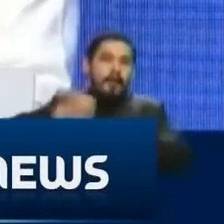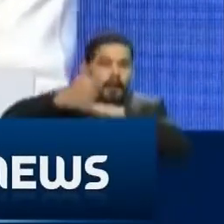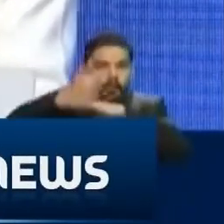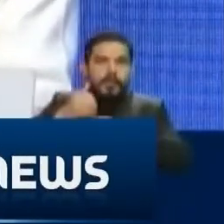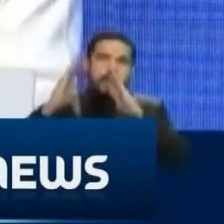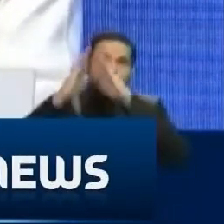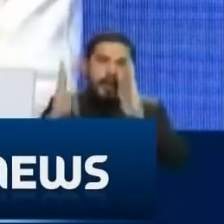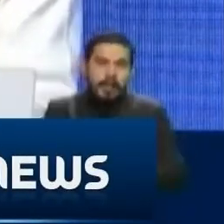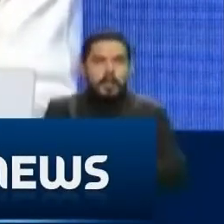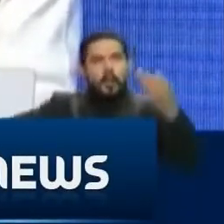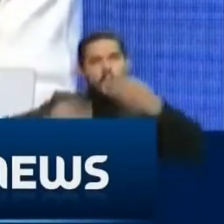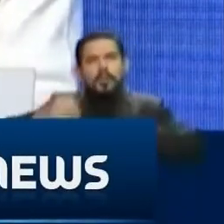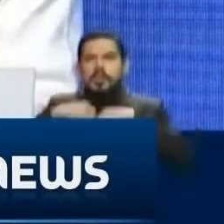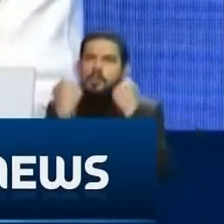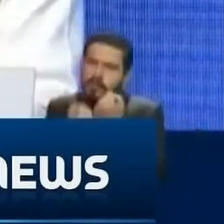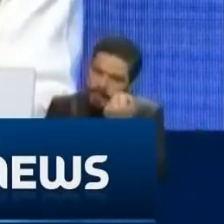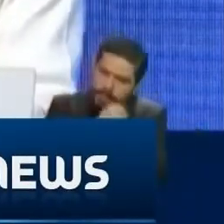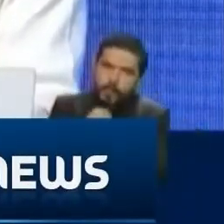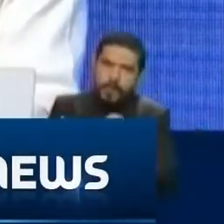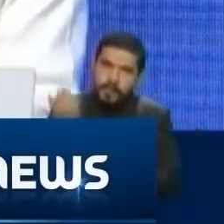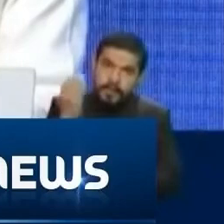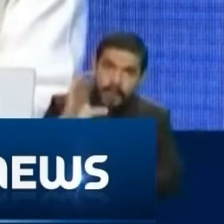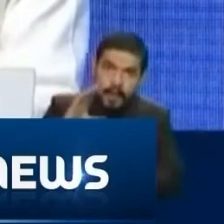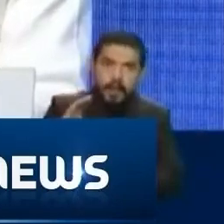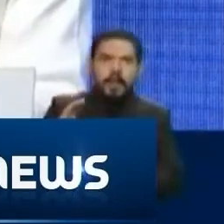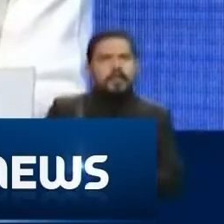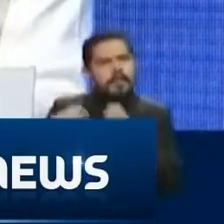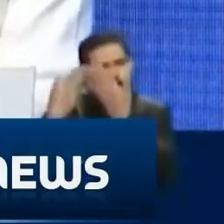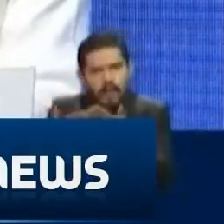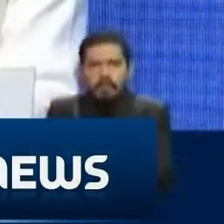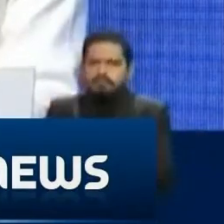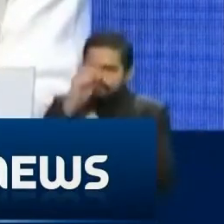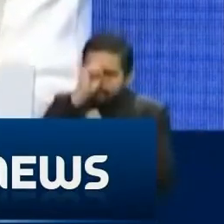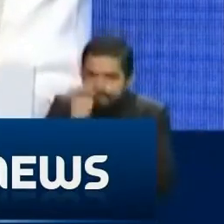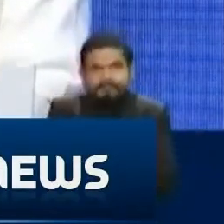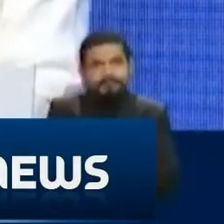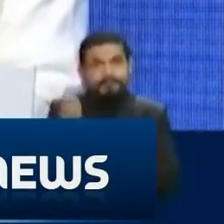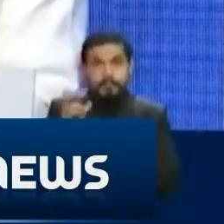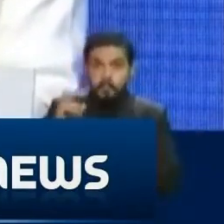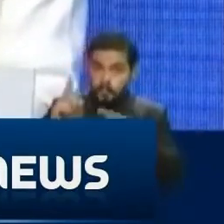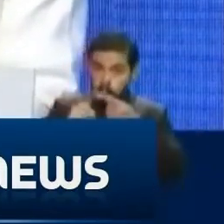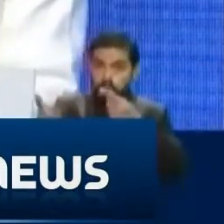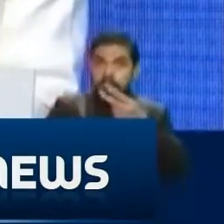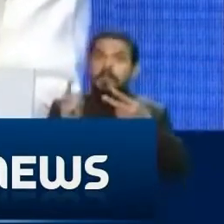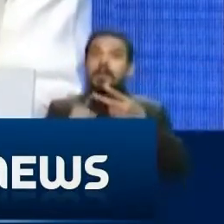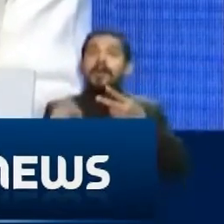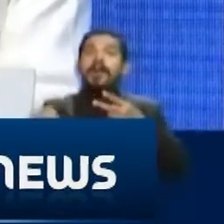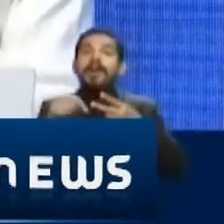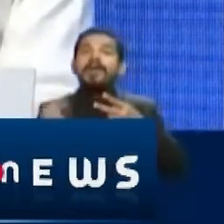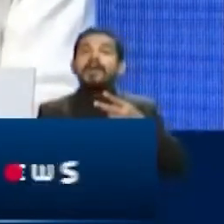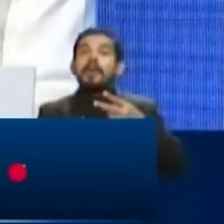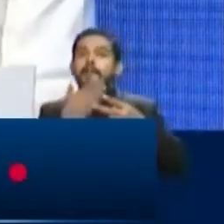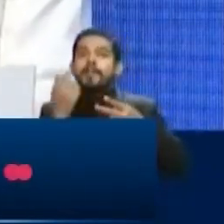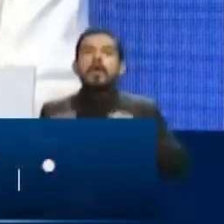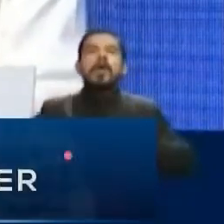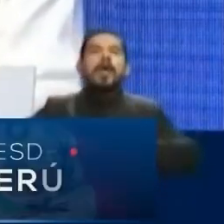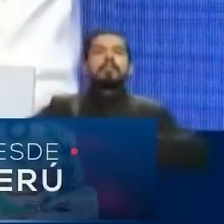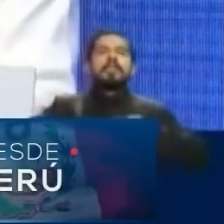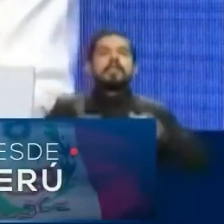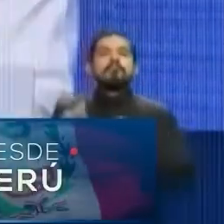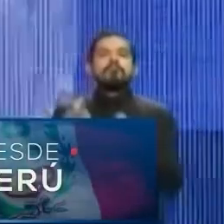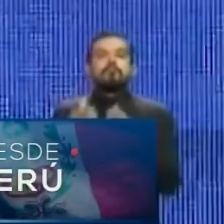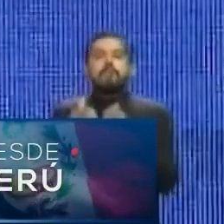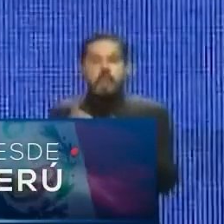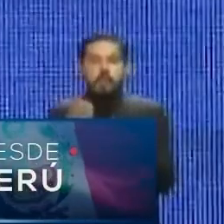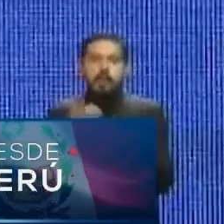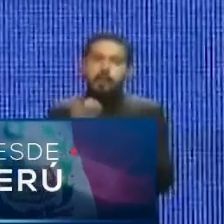por justicia social con las mujeres, porque ellas se merecen. Y segundo, porque ellas son las mejores administradoras de